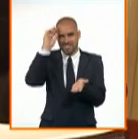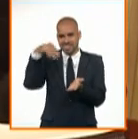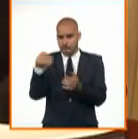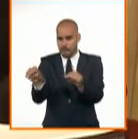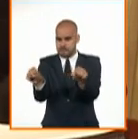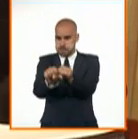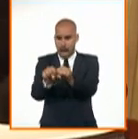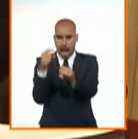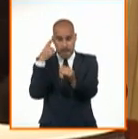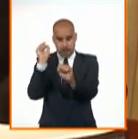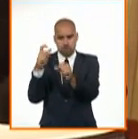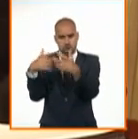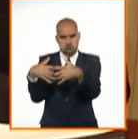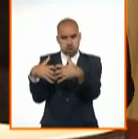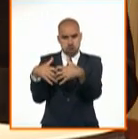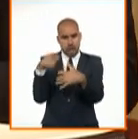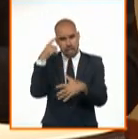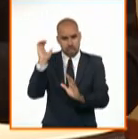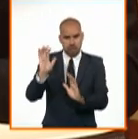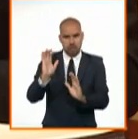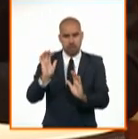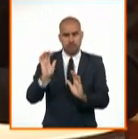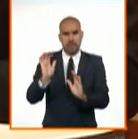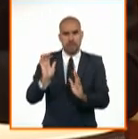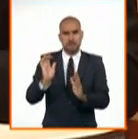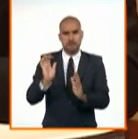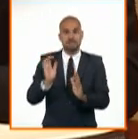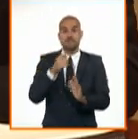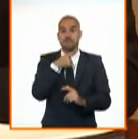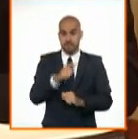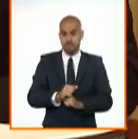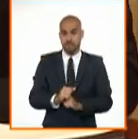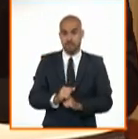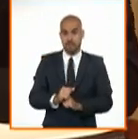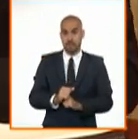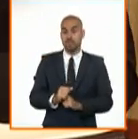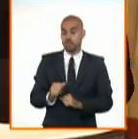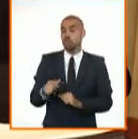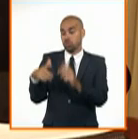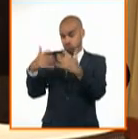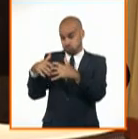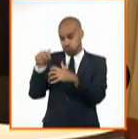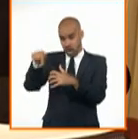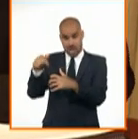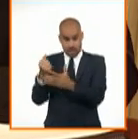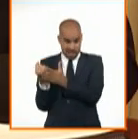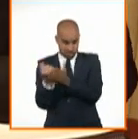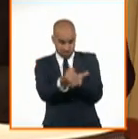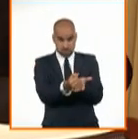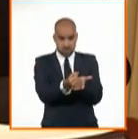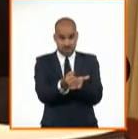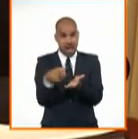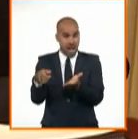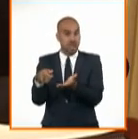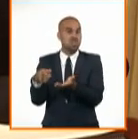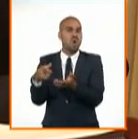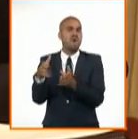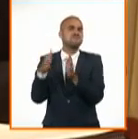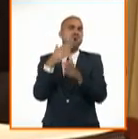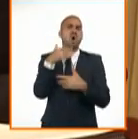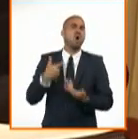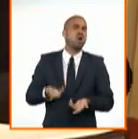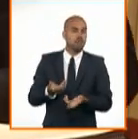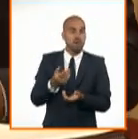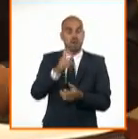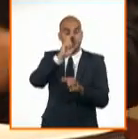del concepto de generación distribuida y si una parte importante de esa generación distribuida funciona con 10 y no disponemos de ese